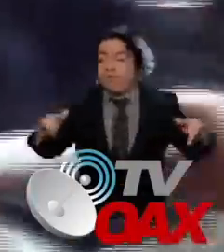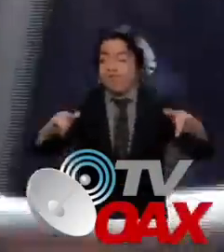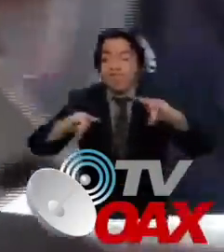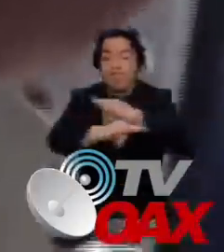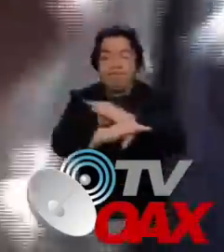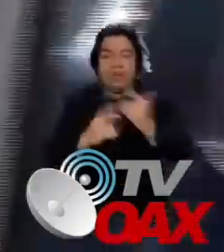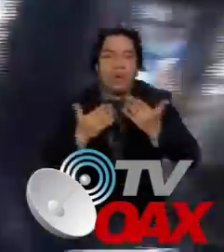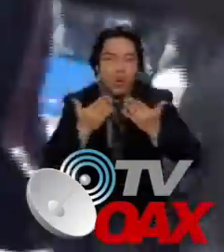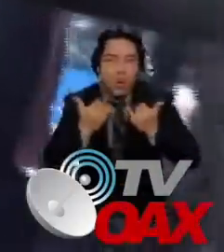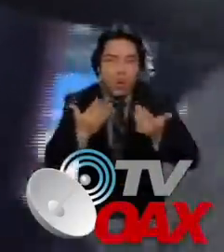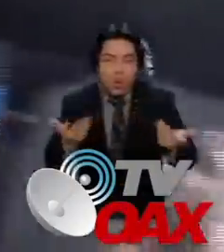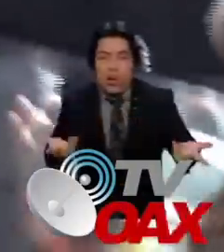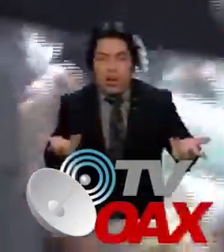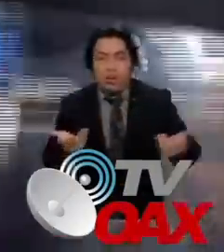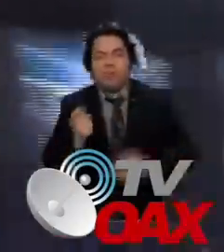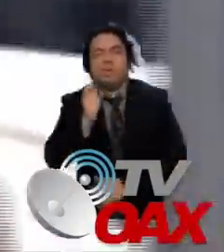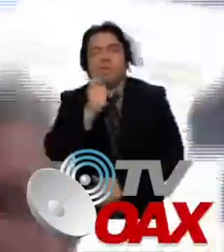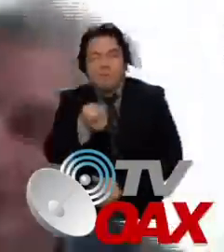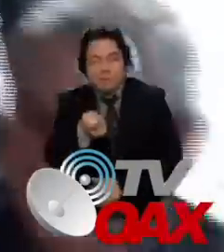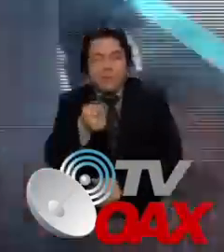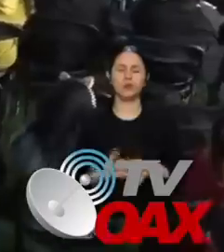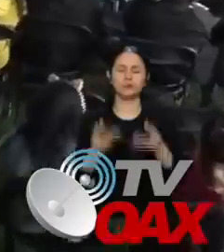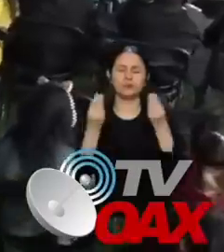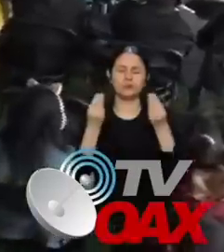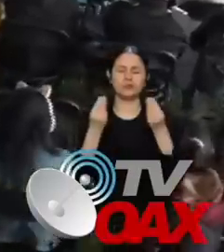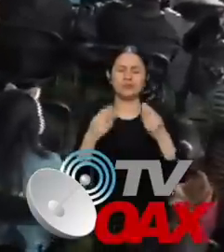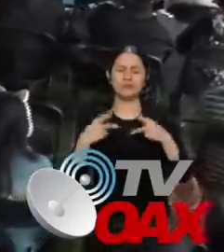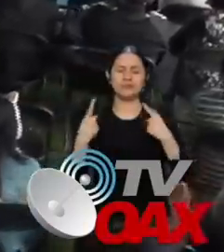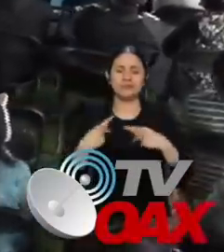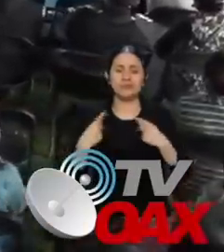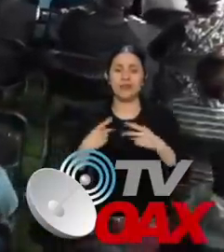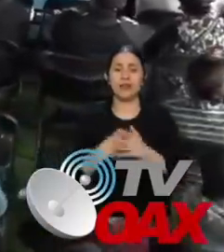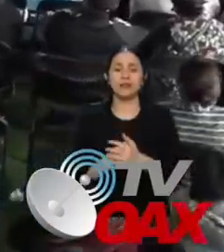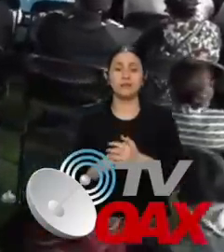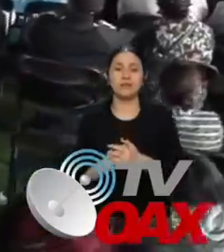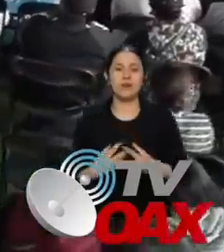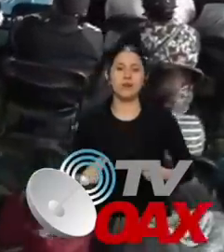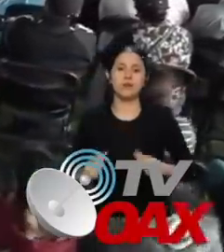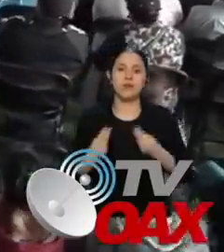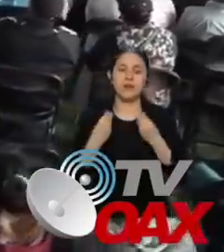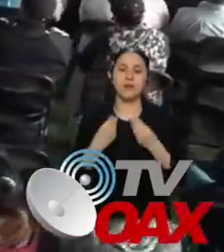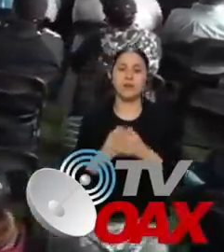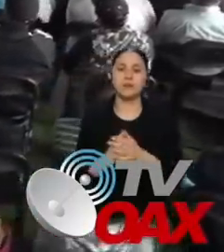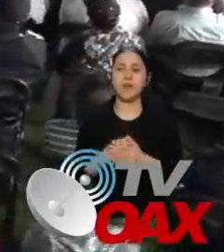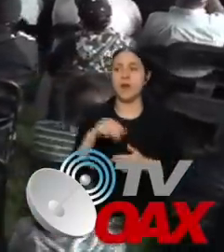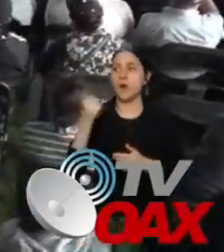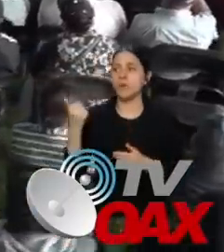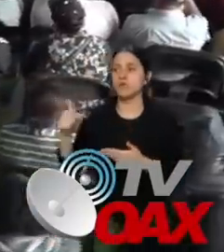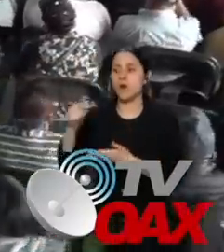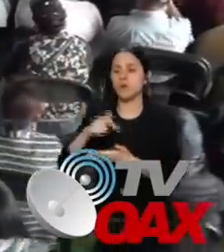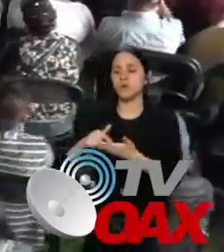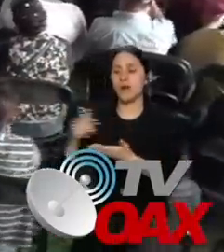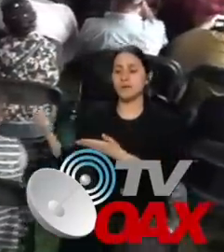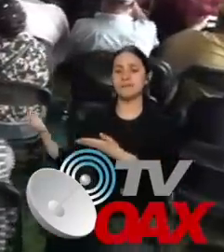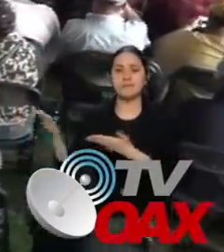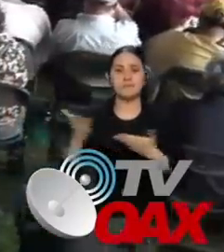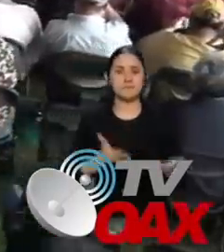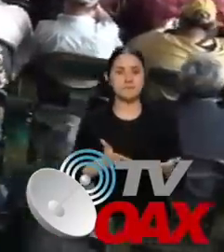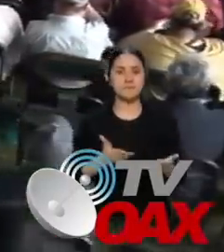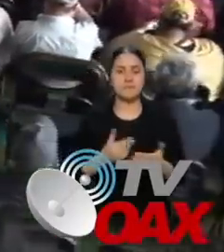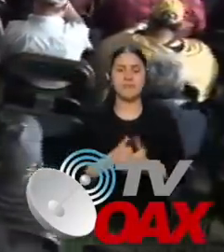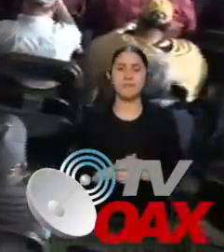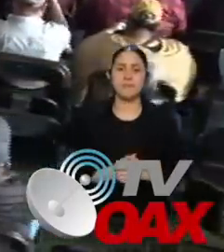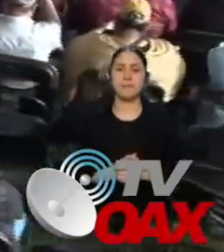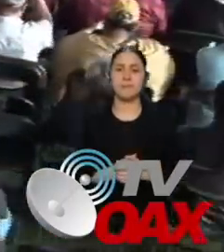el oriente de la capital. Durante la ceremonia del inicio de pruebas operativas, se contó con